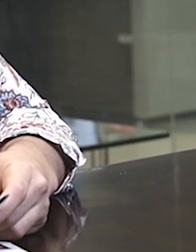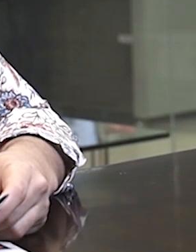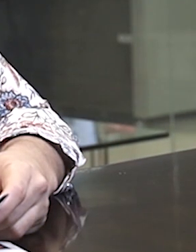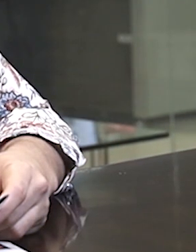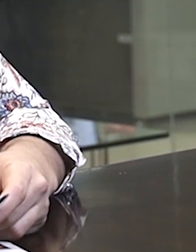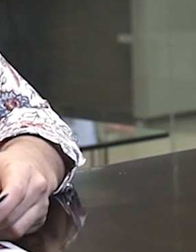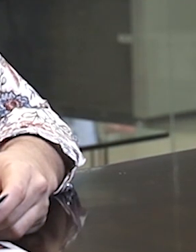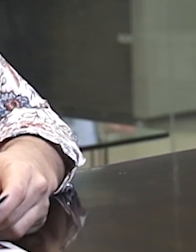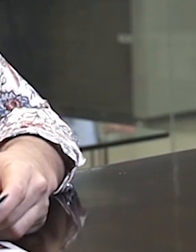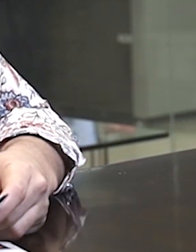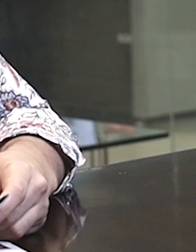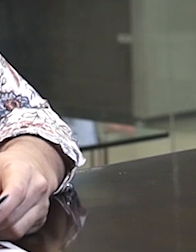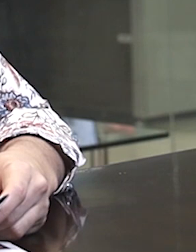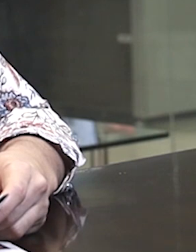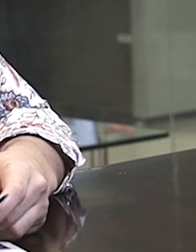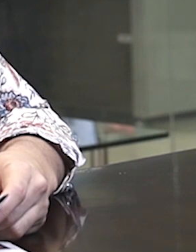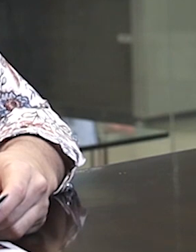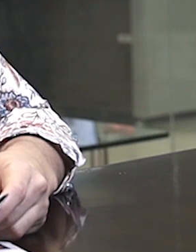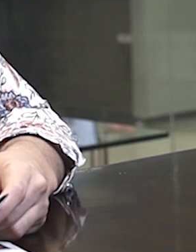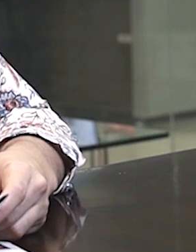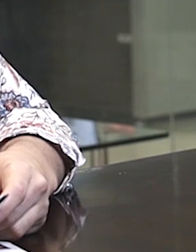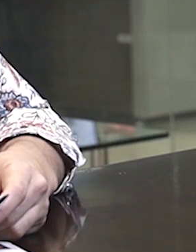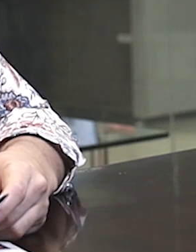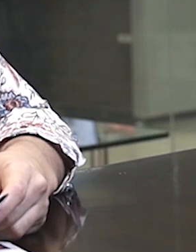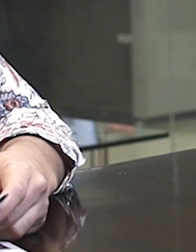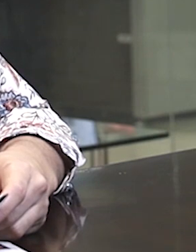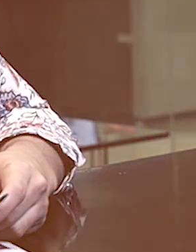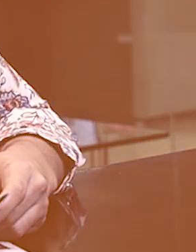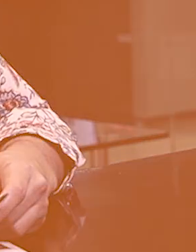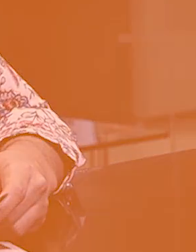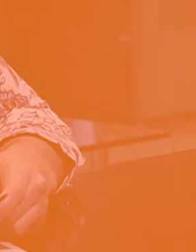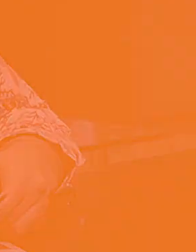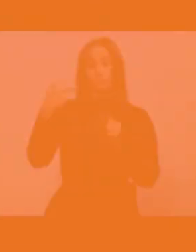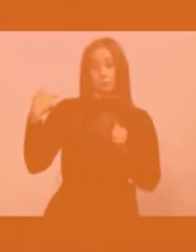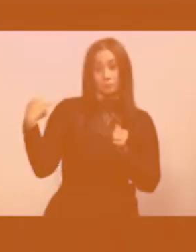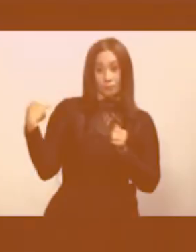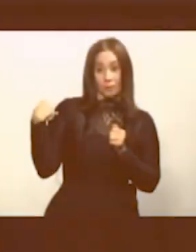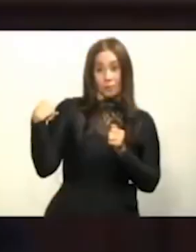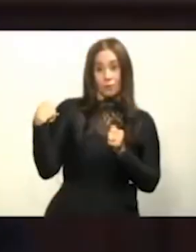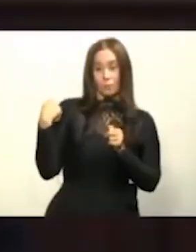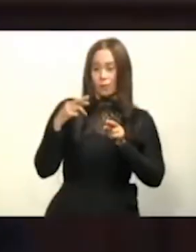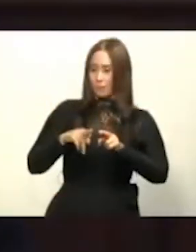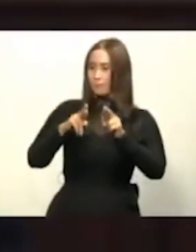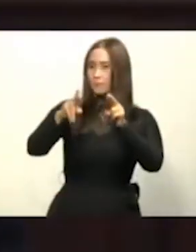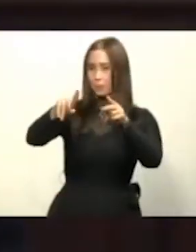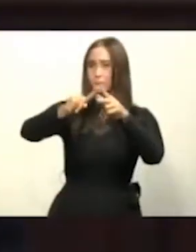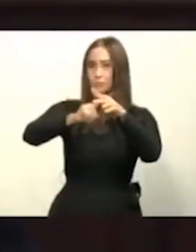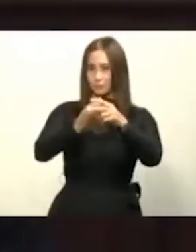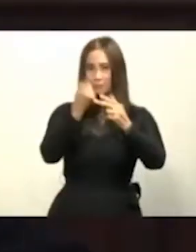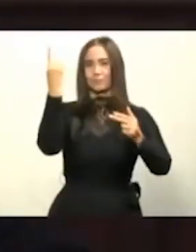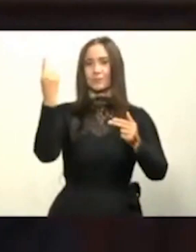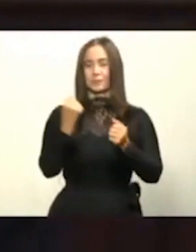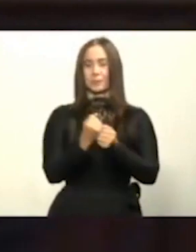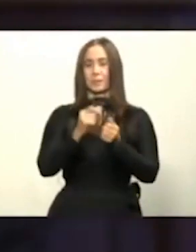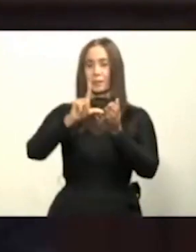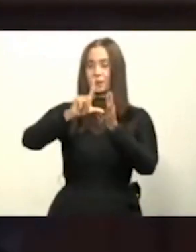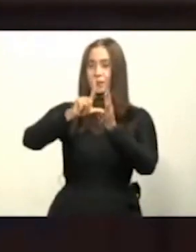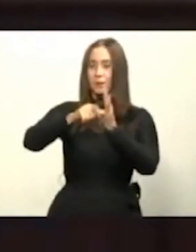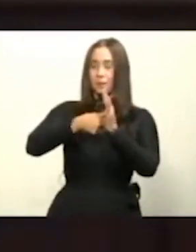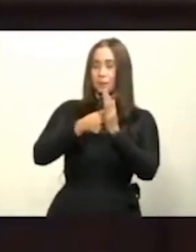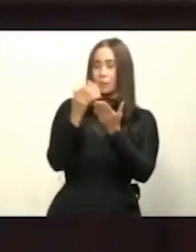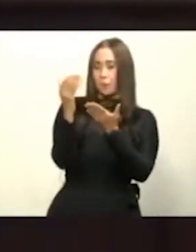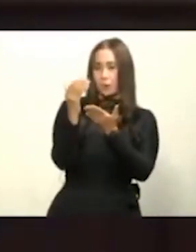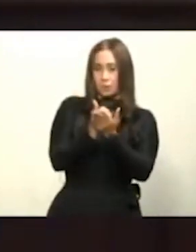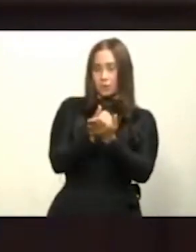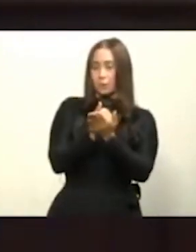Hola, ¿qué tal, amigos? Rosaury Rodríguez con un avance informativo desde el periódico El Día. El presidente Luis Abinader promulgó este jueves la